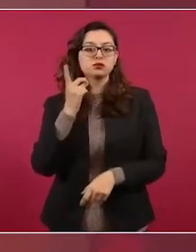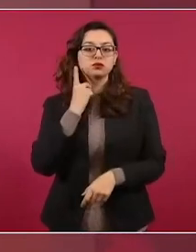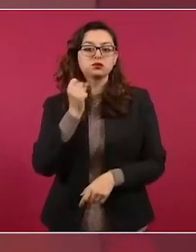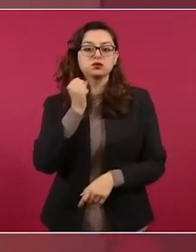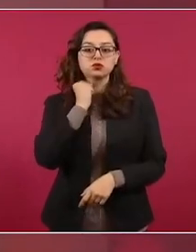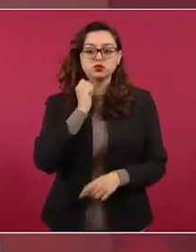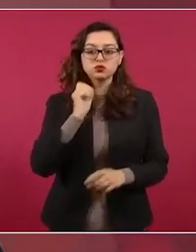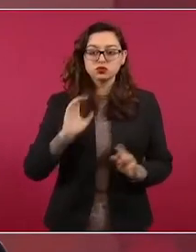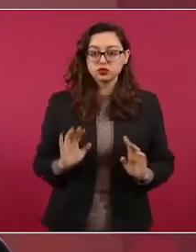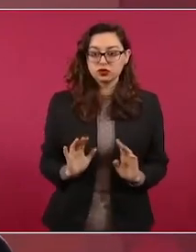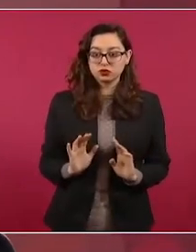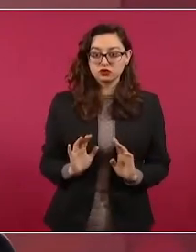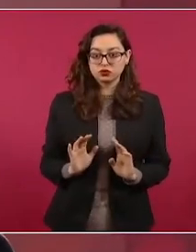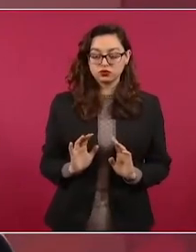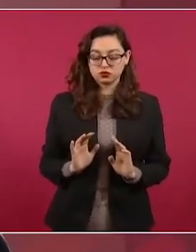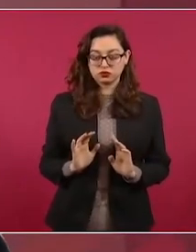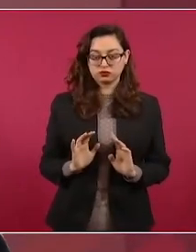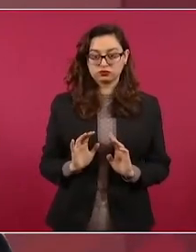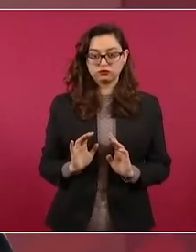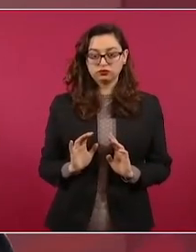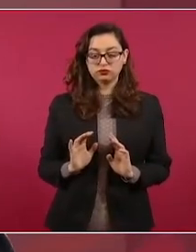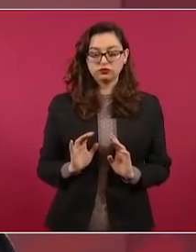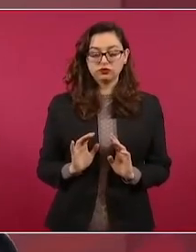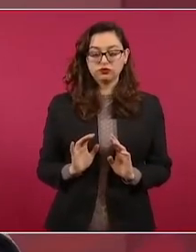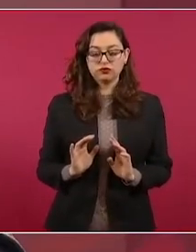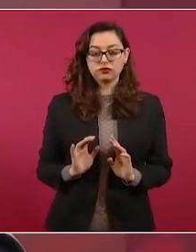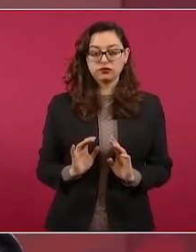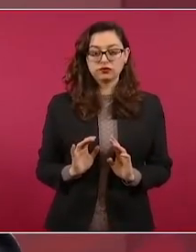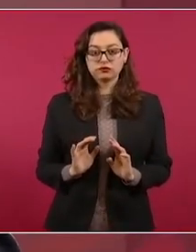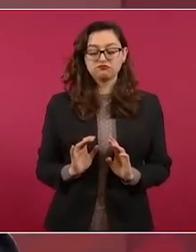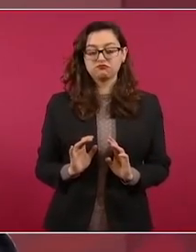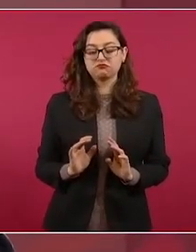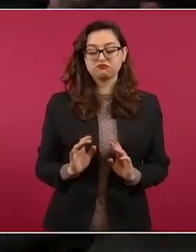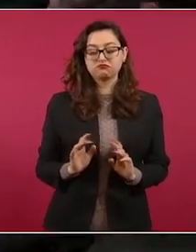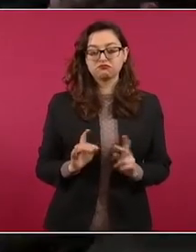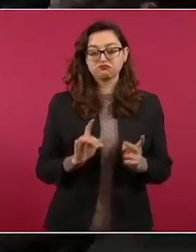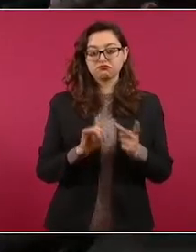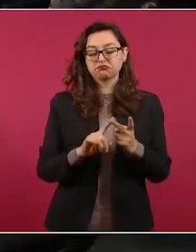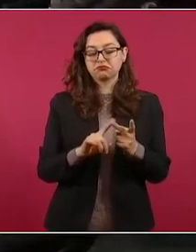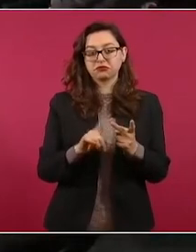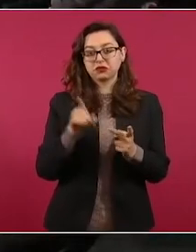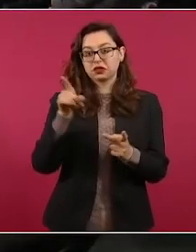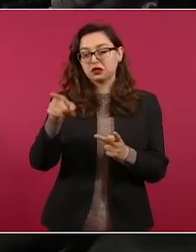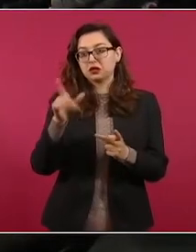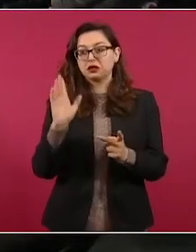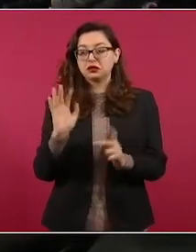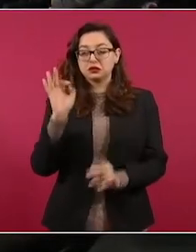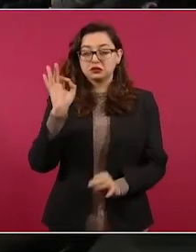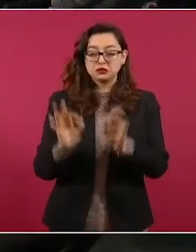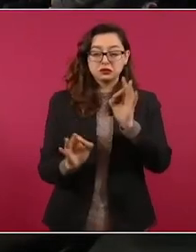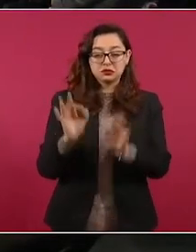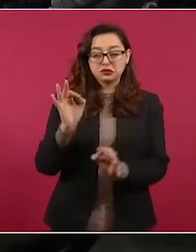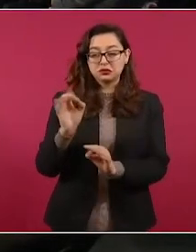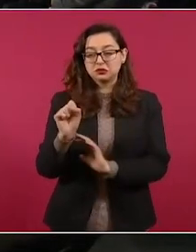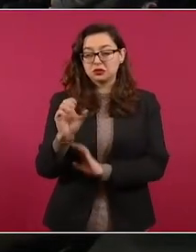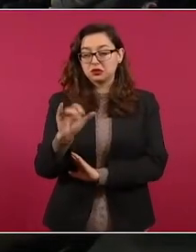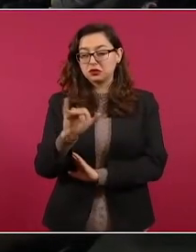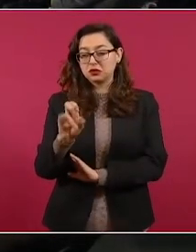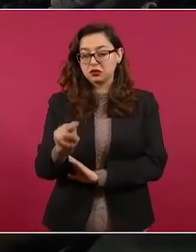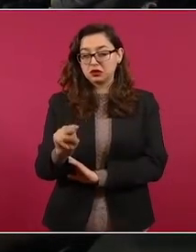Legislativo y si se requiere en el Poder Judicial, si hay alguna